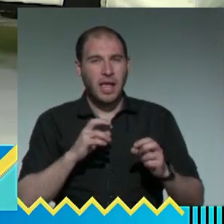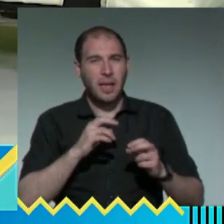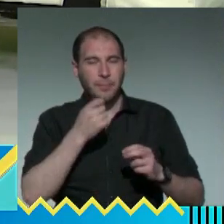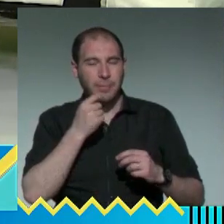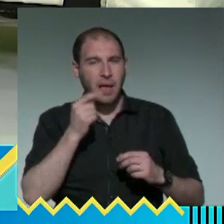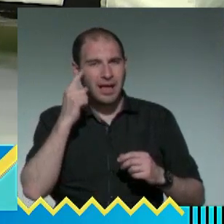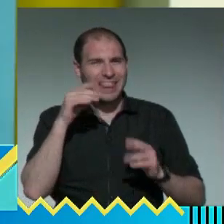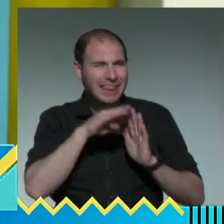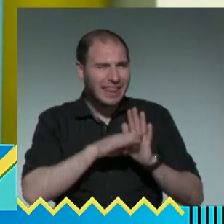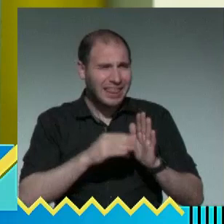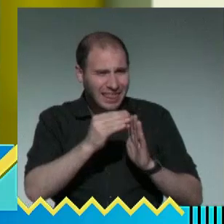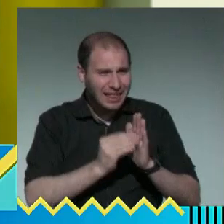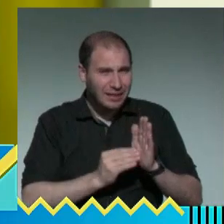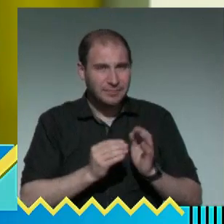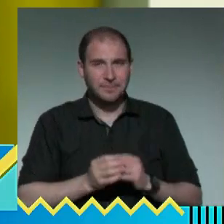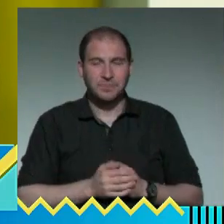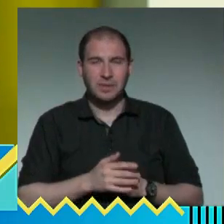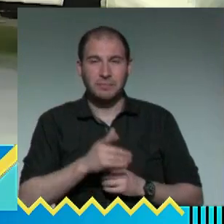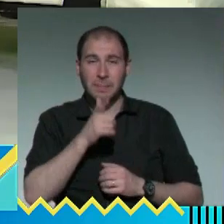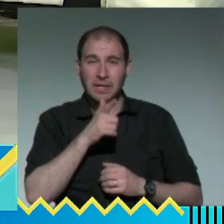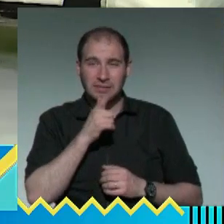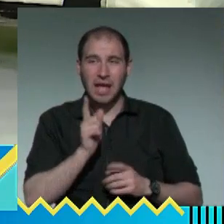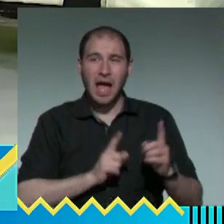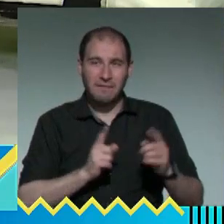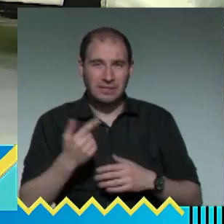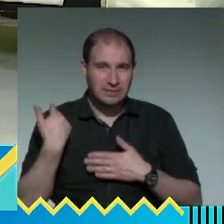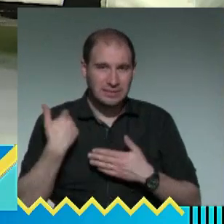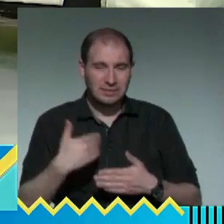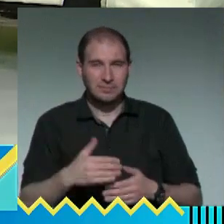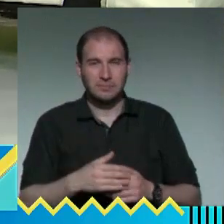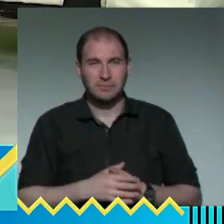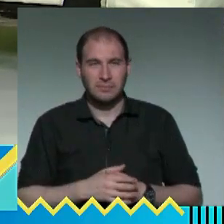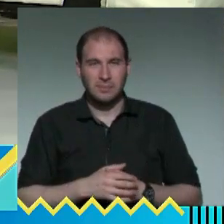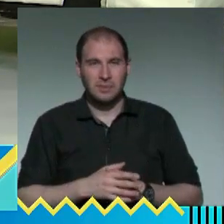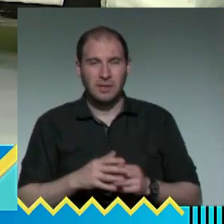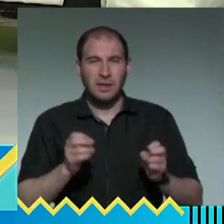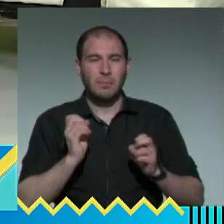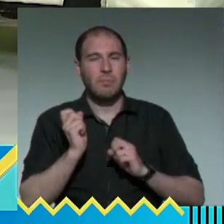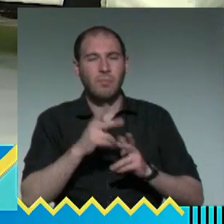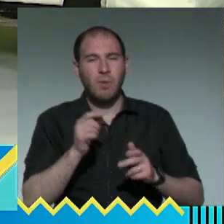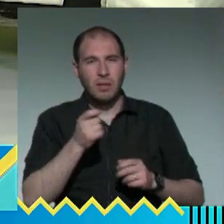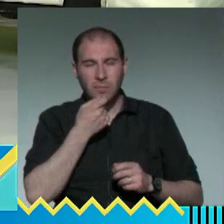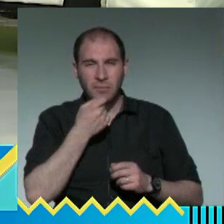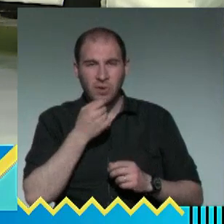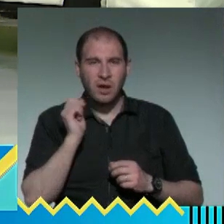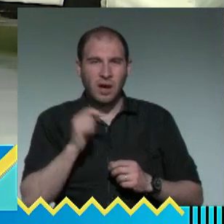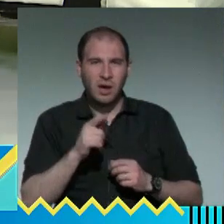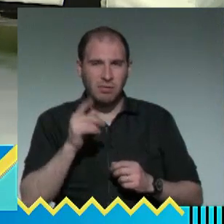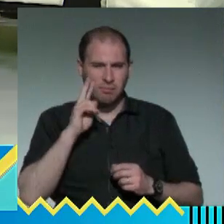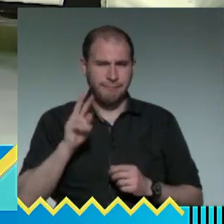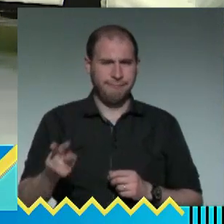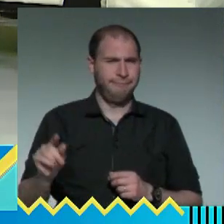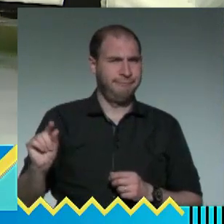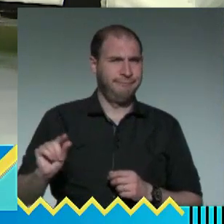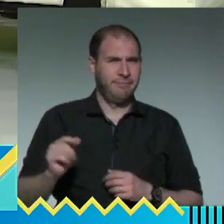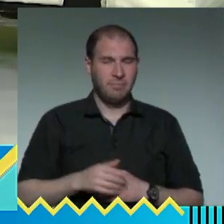en cuenta tantos detalles. Y yo creo que por ahí venía la mano en cuanto decís que eran un poco mal mirados.